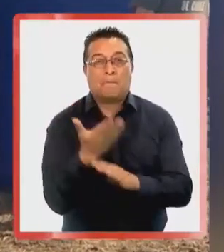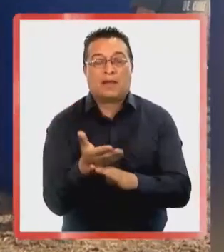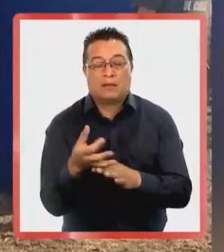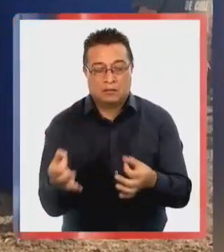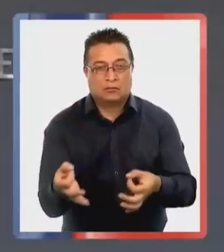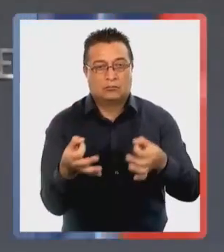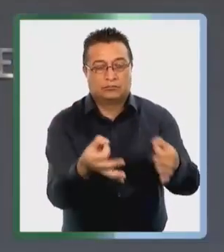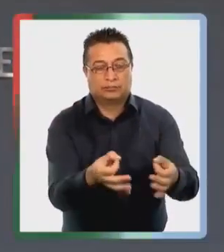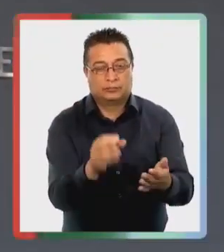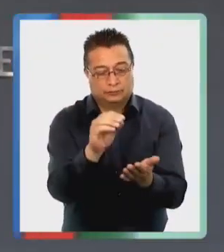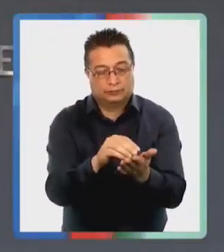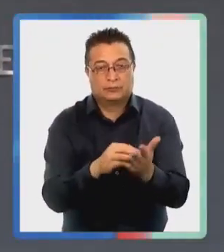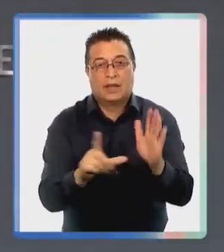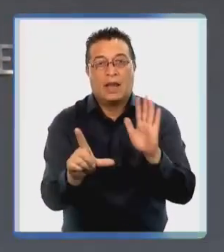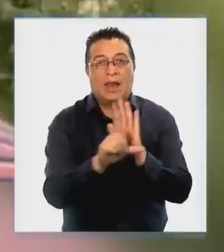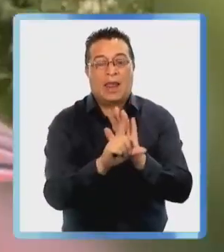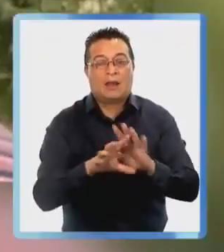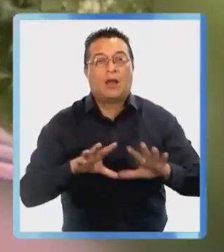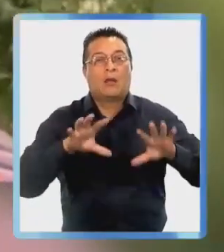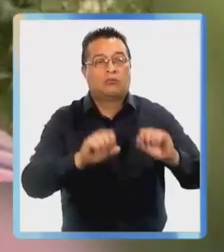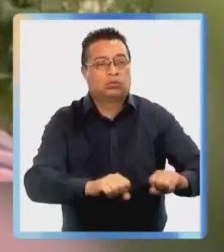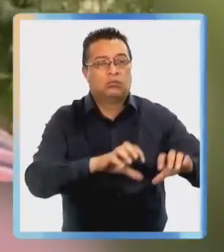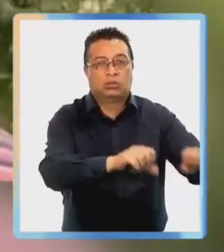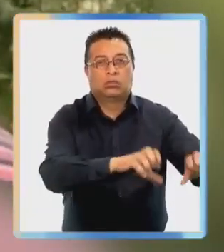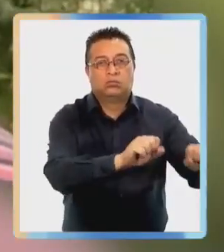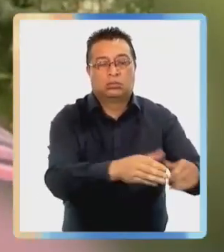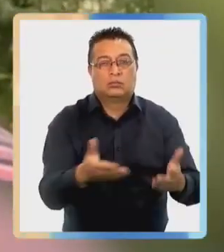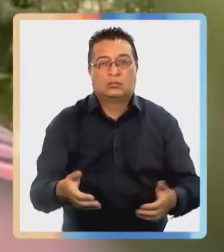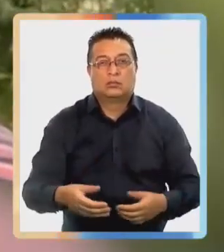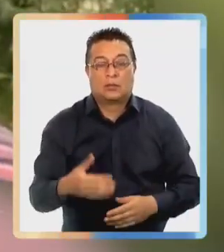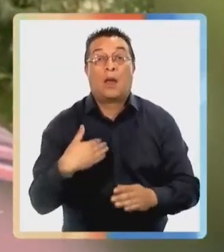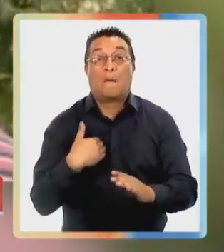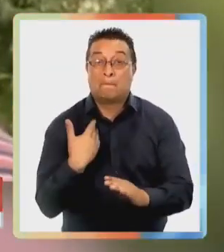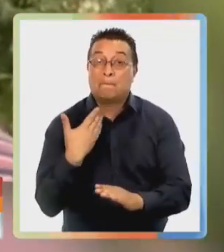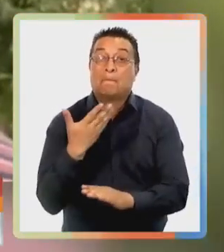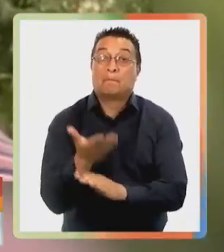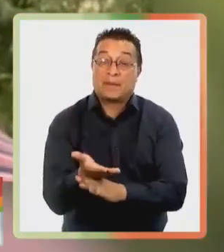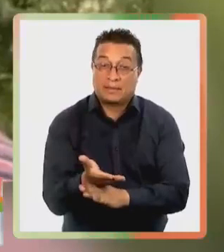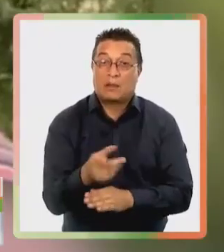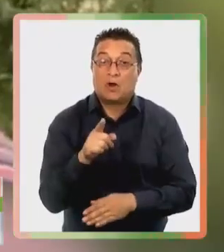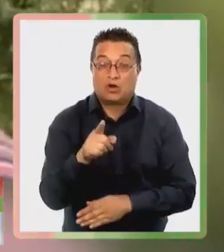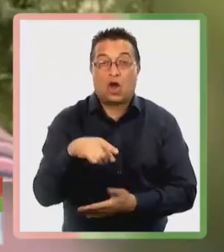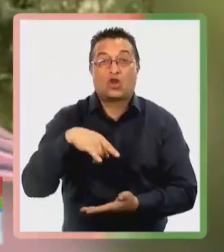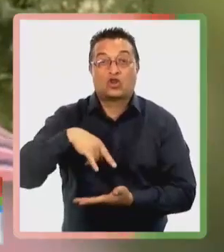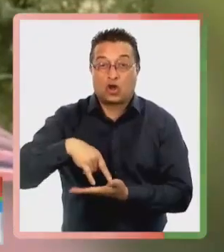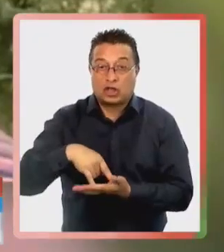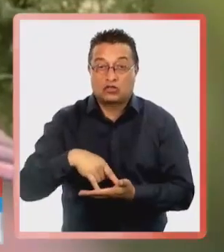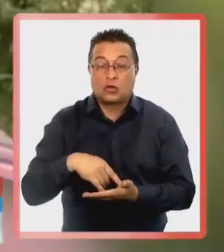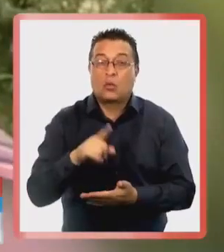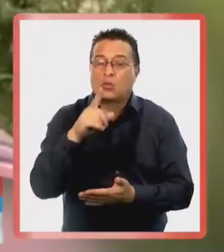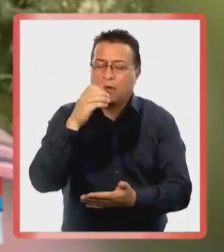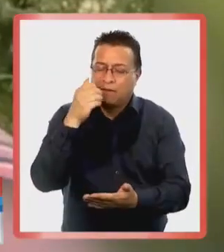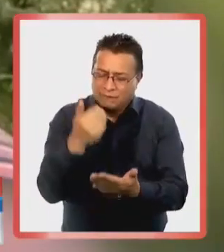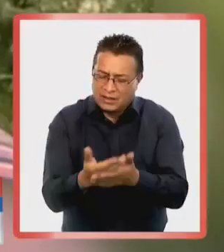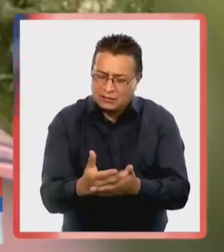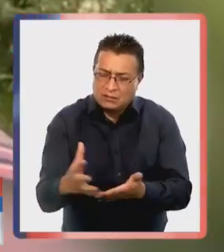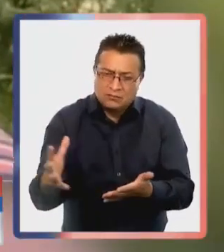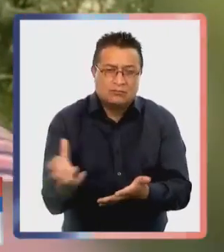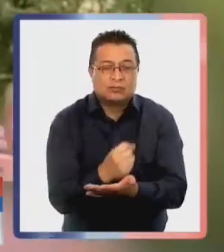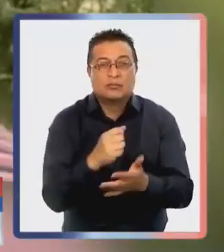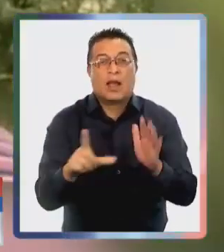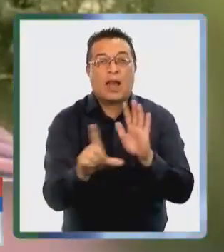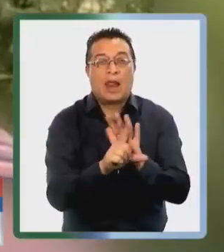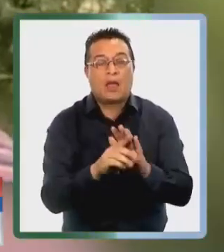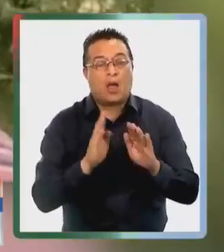ley de usurpación. Le pedimos al Congreso que de una vez por todas saquen la ley que está durmiendo en el Congreso,